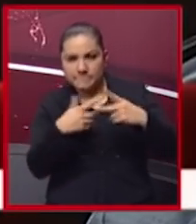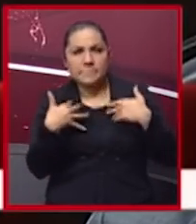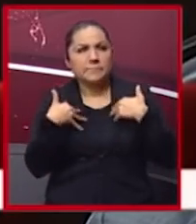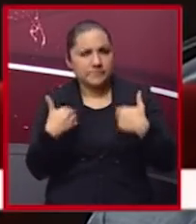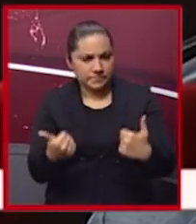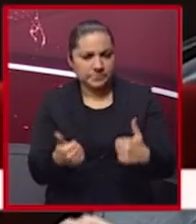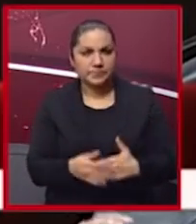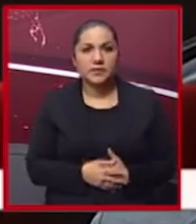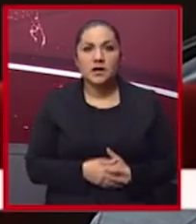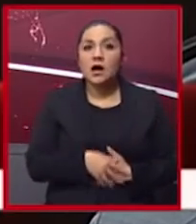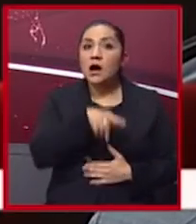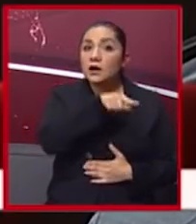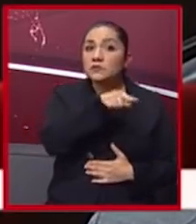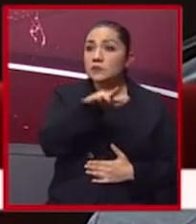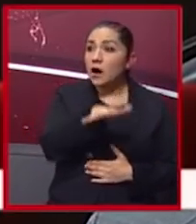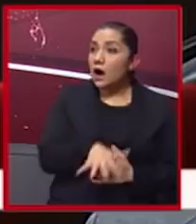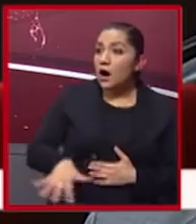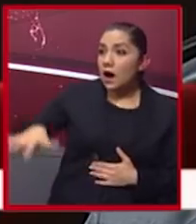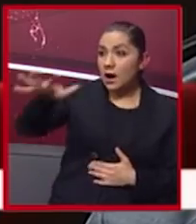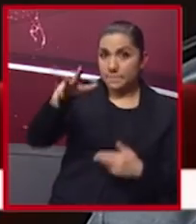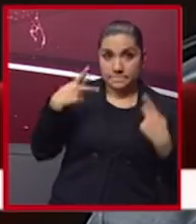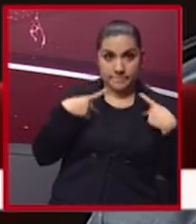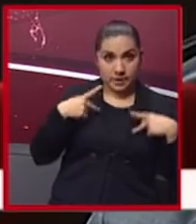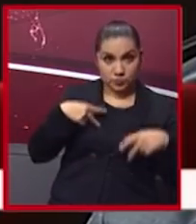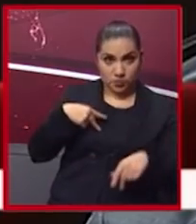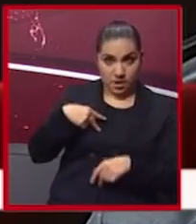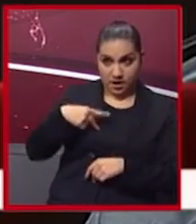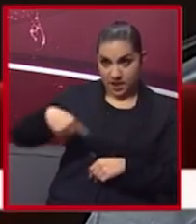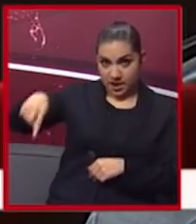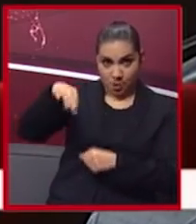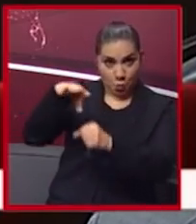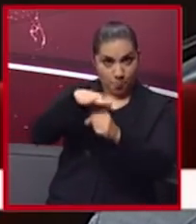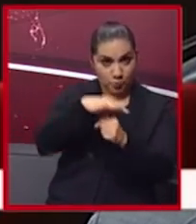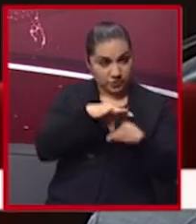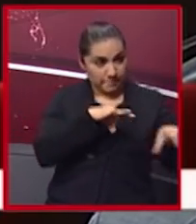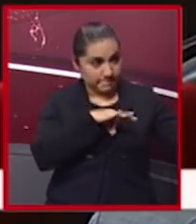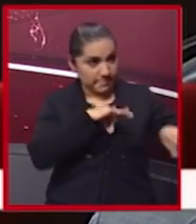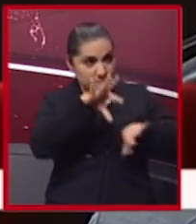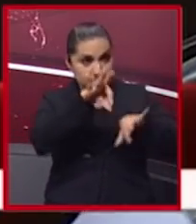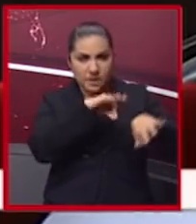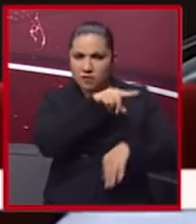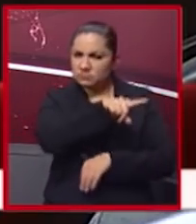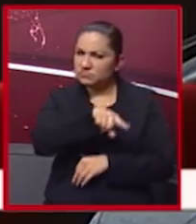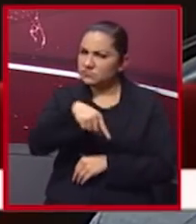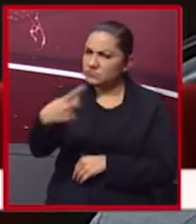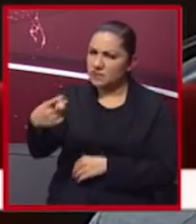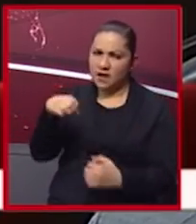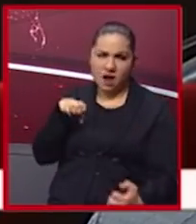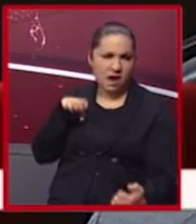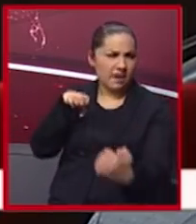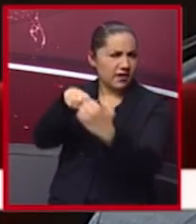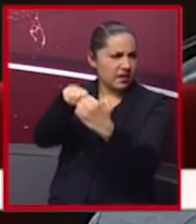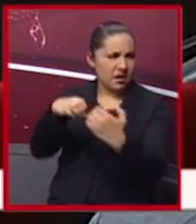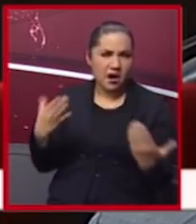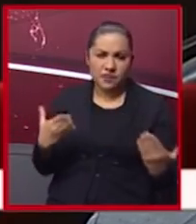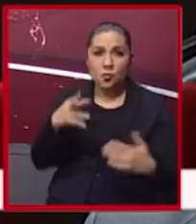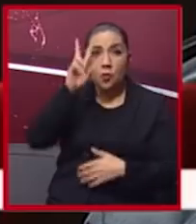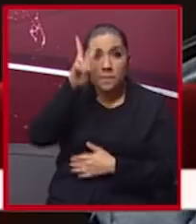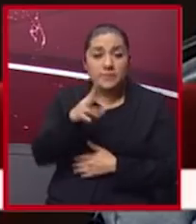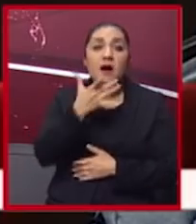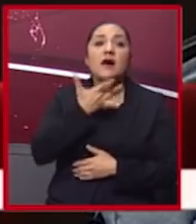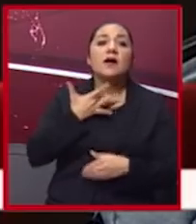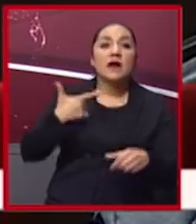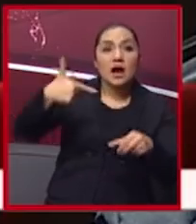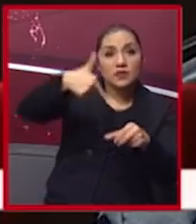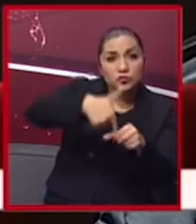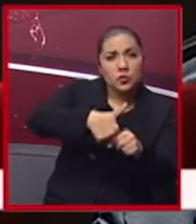y a quienes votaron por ustedes. La gasolina, mexicanas y mexicanos, no bajará. Con ello, da